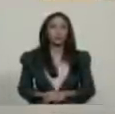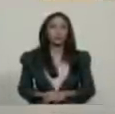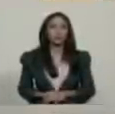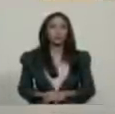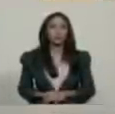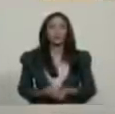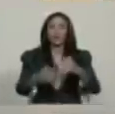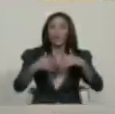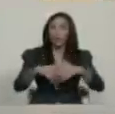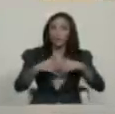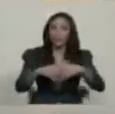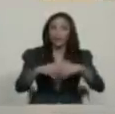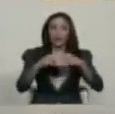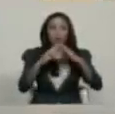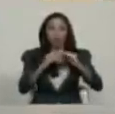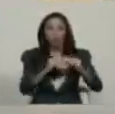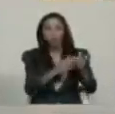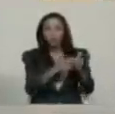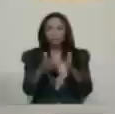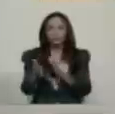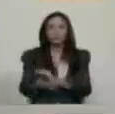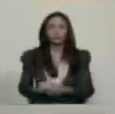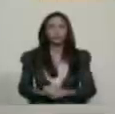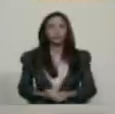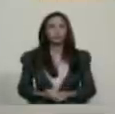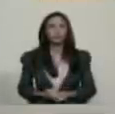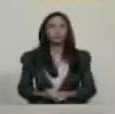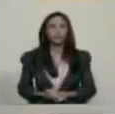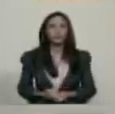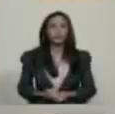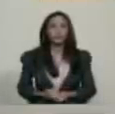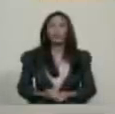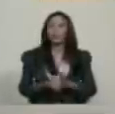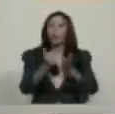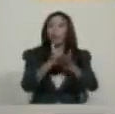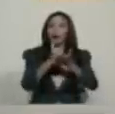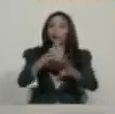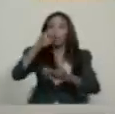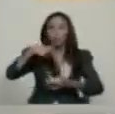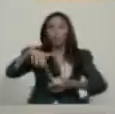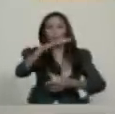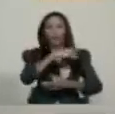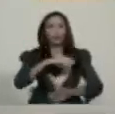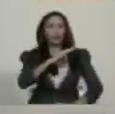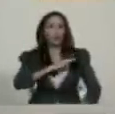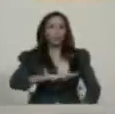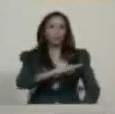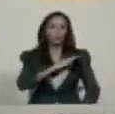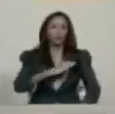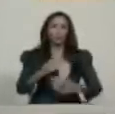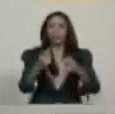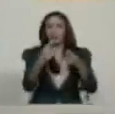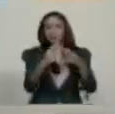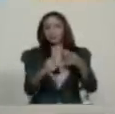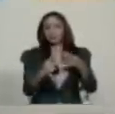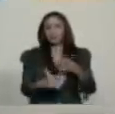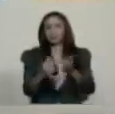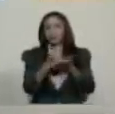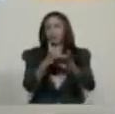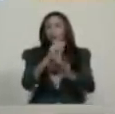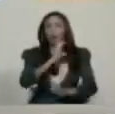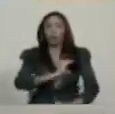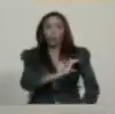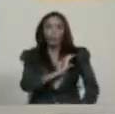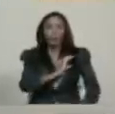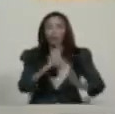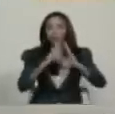¿no? Garantía de la seguridad social, de la protección social, de las grandes misiones, de las misiones. Para eso es, por